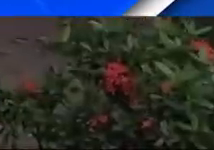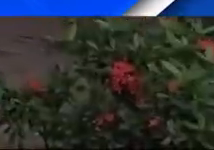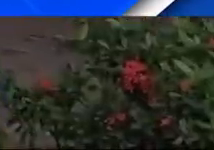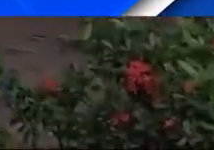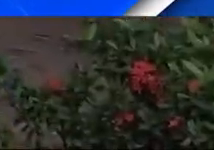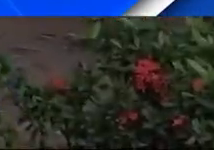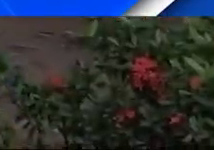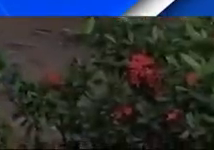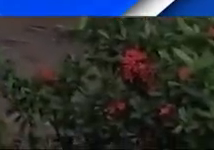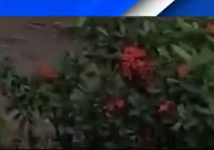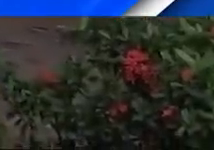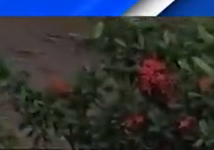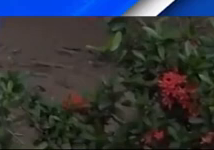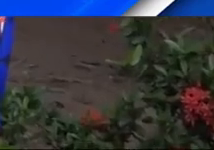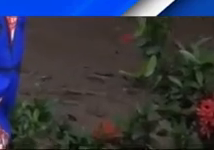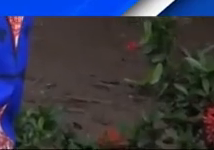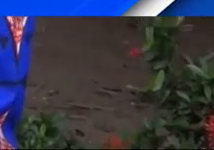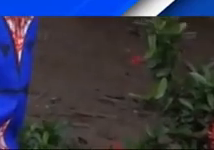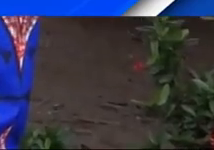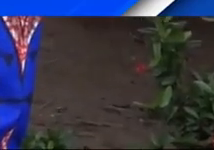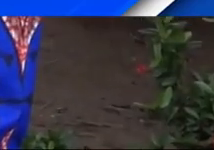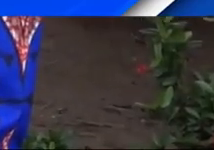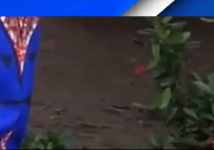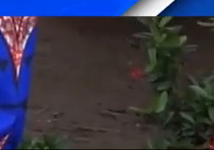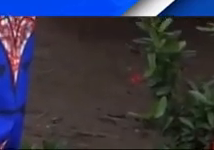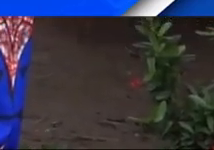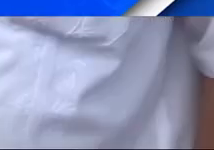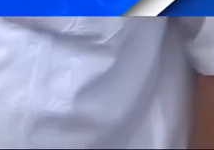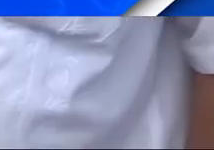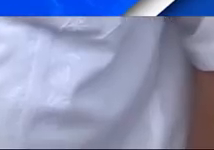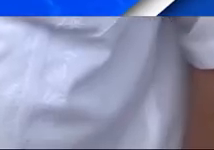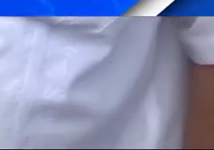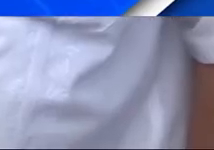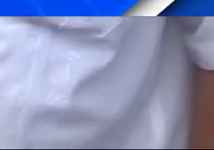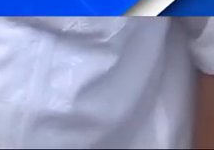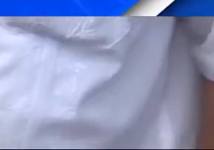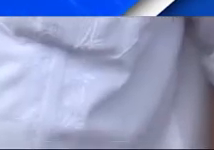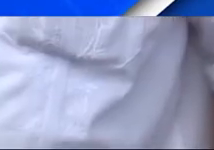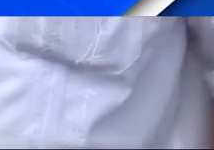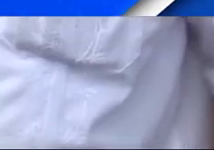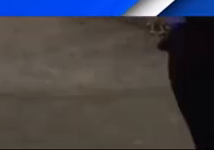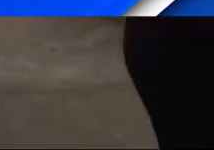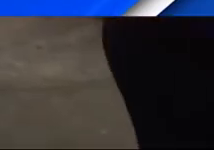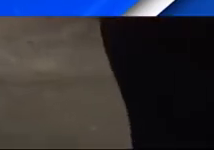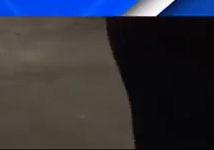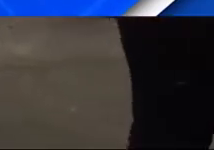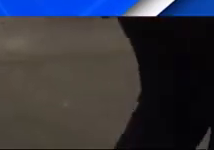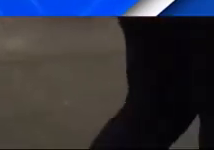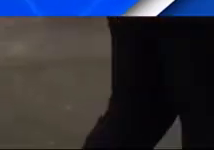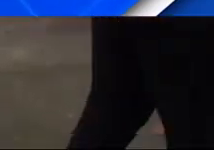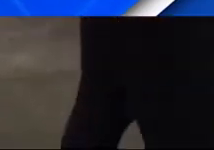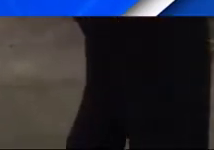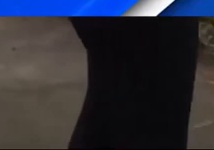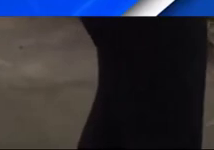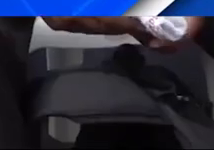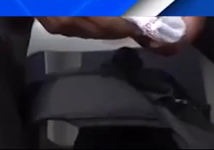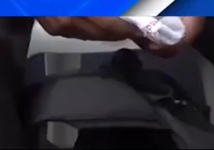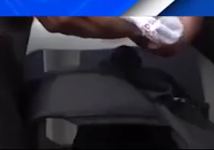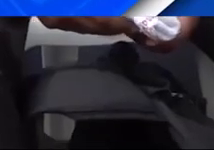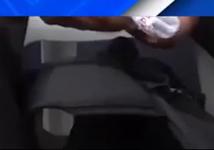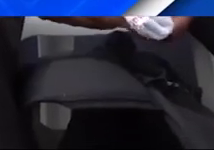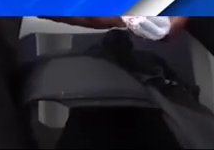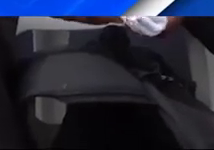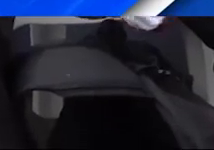costa caribe, por lo que en el Parlamento Nacional se realizó una mención especial a cargo de la diputada Chaira